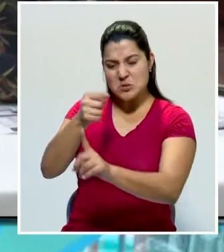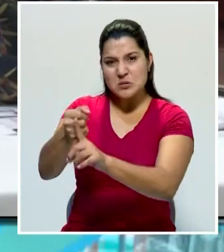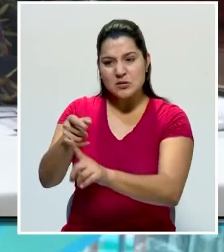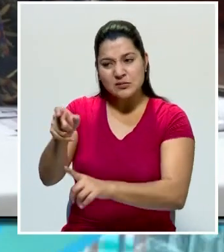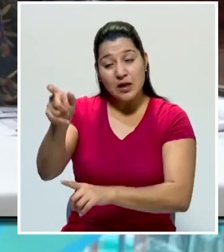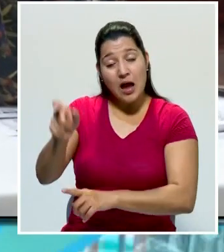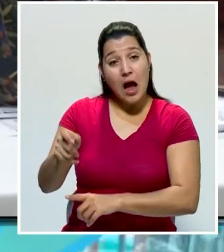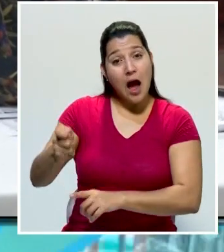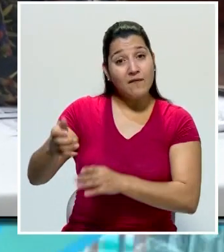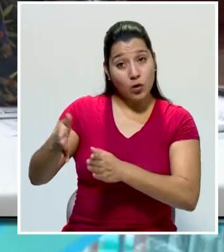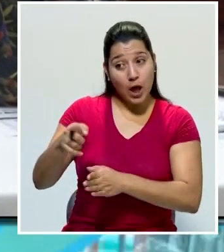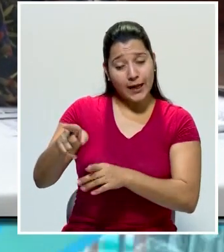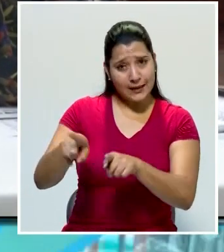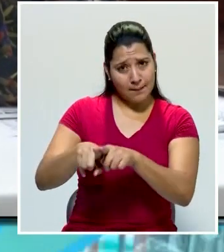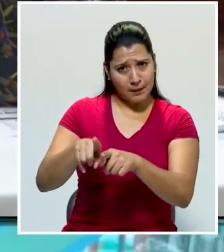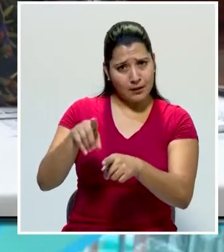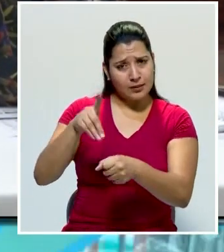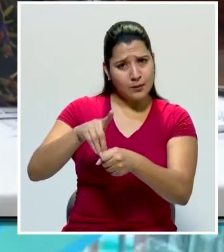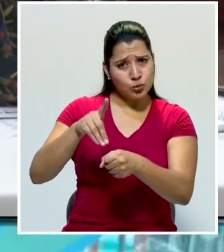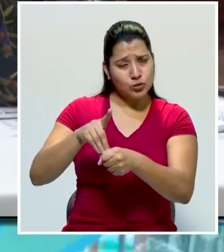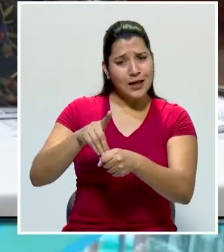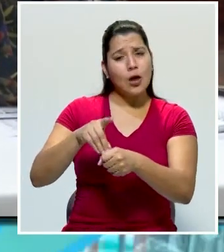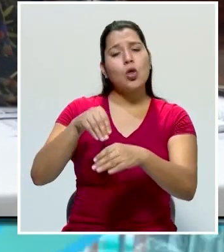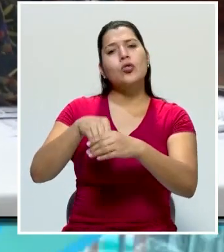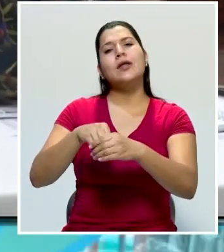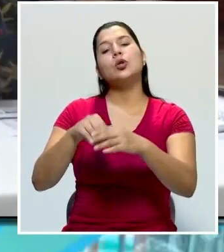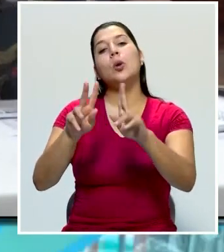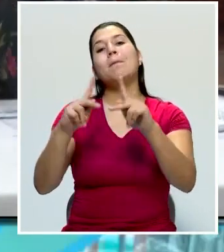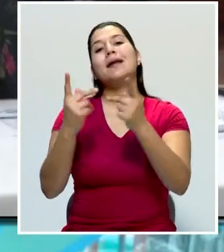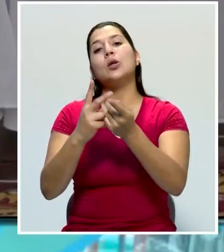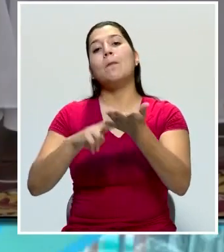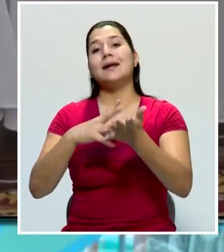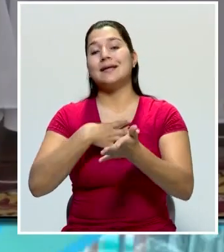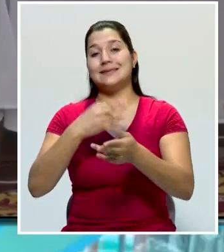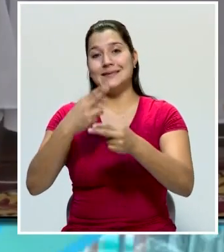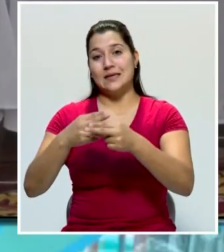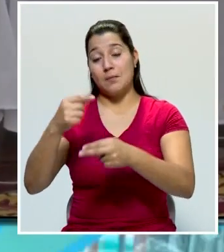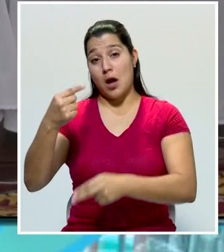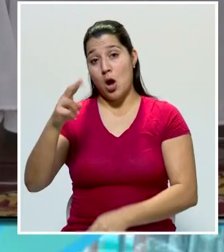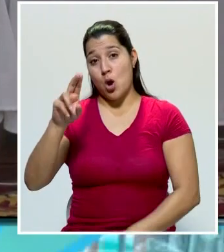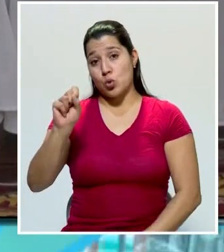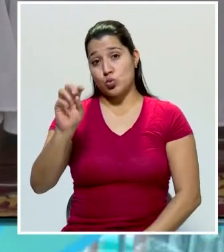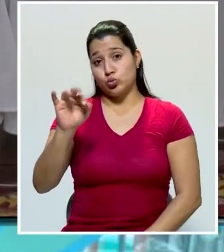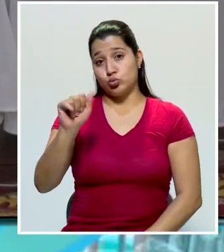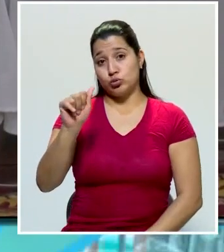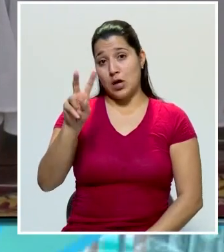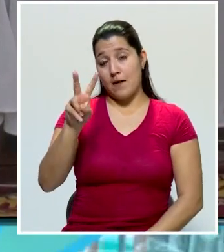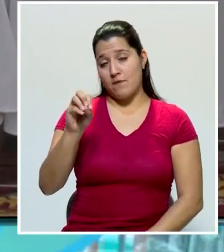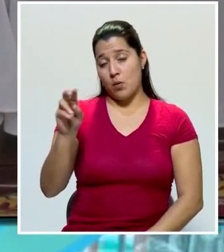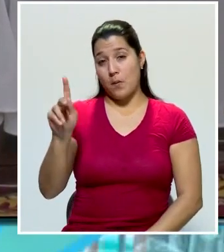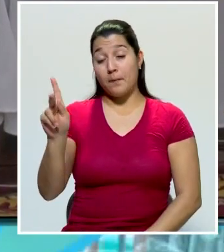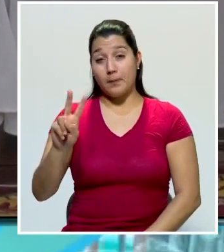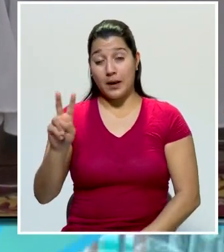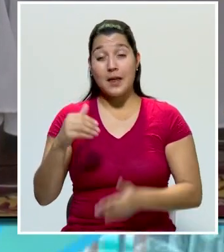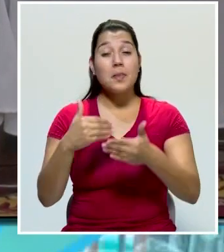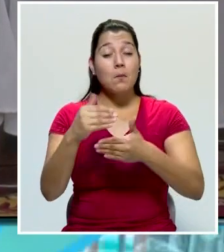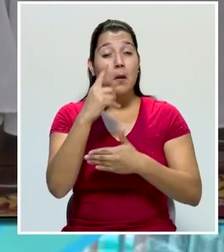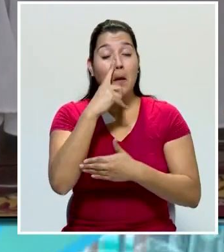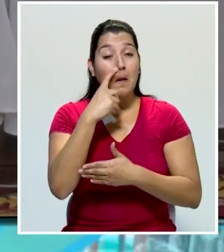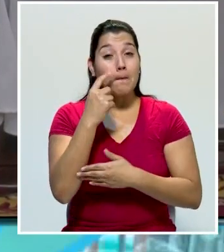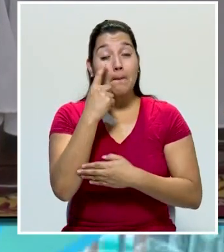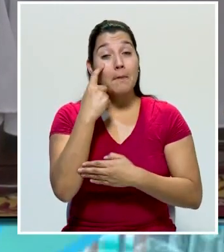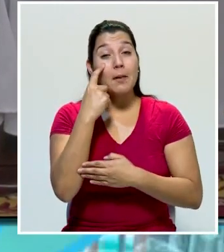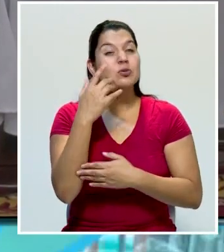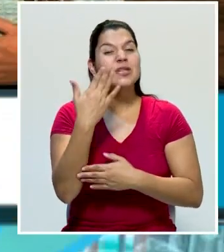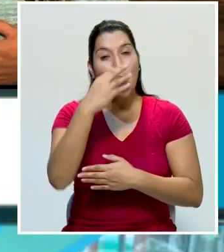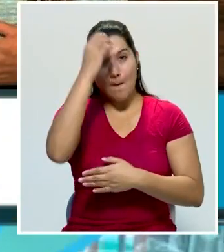también diputado de Liberación Nacional, Gustavo Viales. Eso lo vamos a estar viendo más adelante, un nuevo pase que dice la fracción del PLN con respecto a este caso. Lo veremos